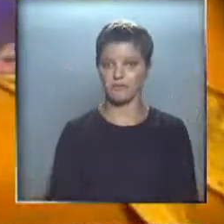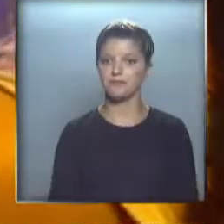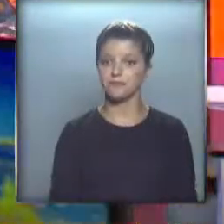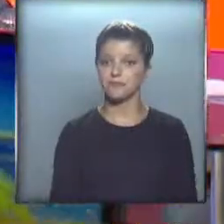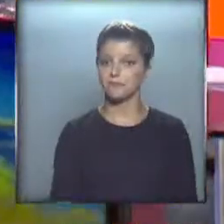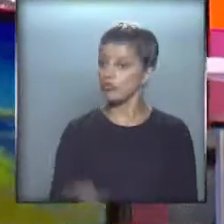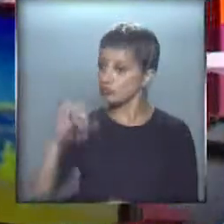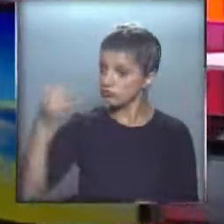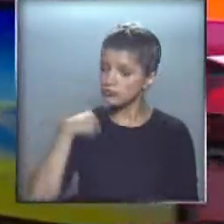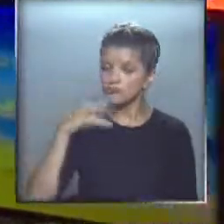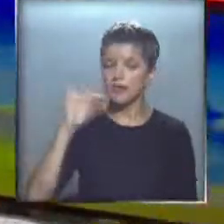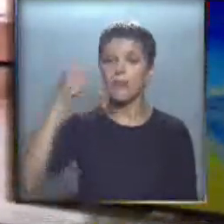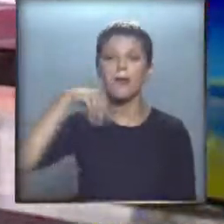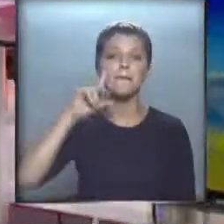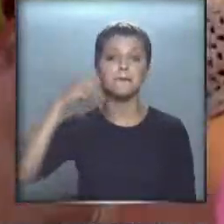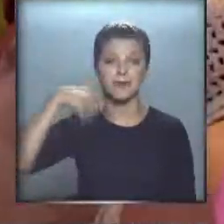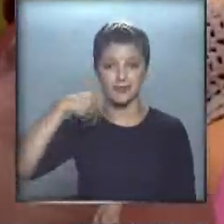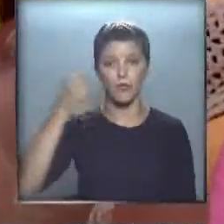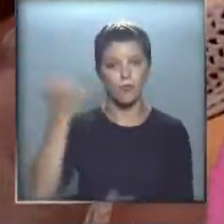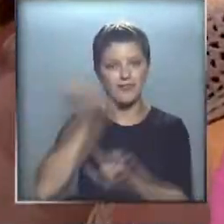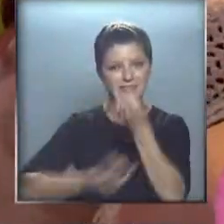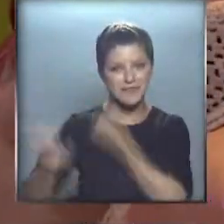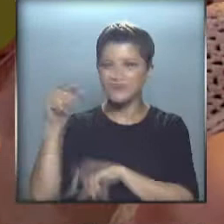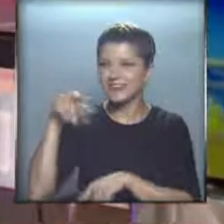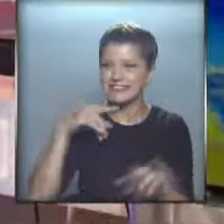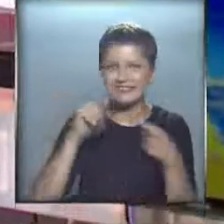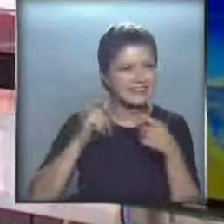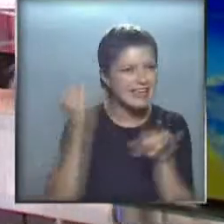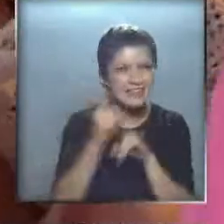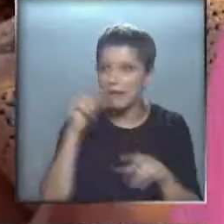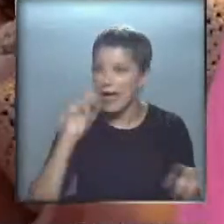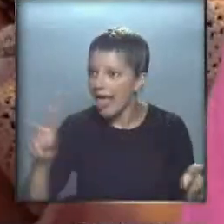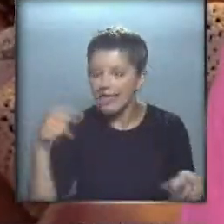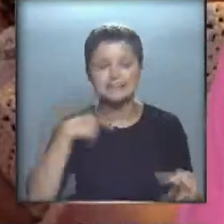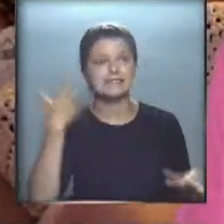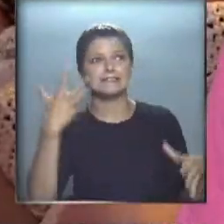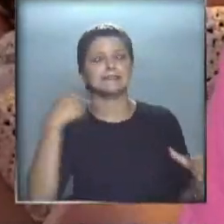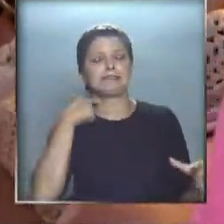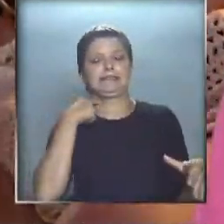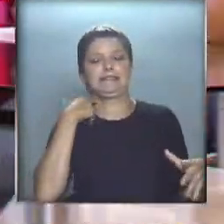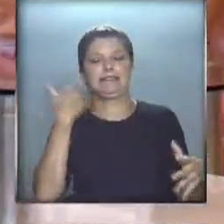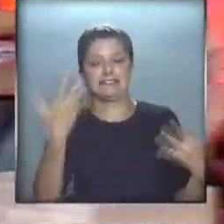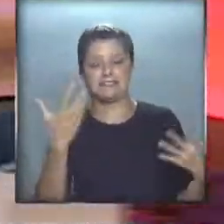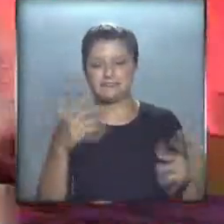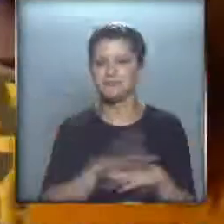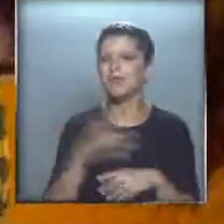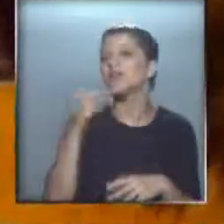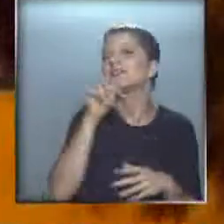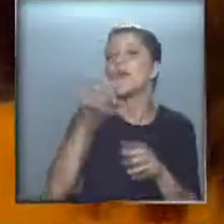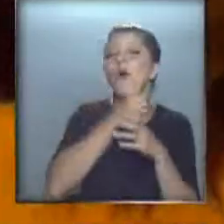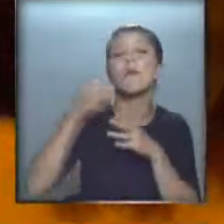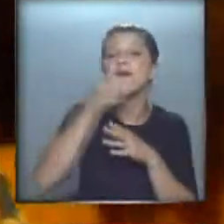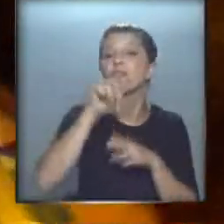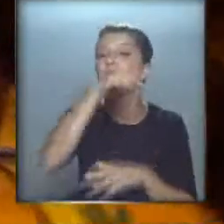Sí, tengo. Damián, vamos. Cuénteme. Yo siempre entro con Damián y Damián lo agarro. O pasá el micrófono si no